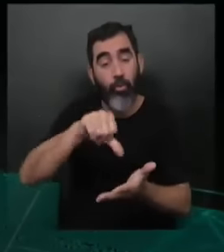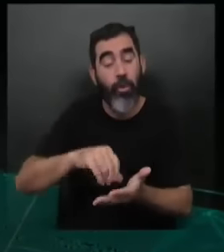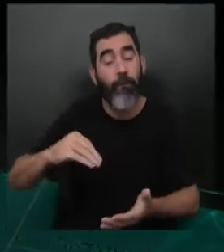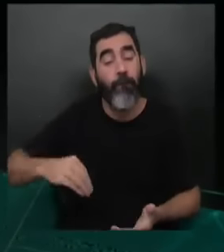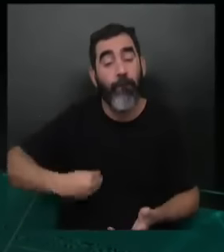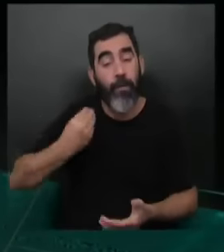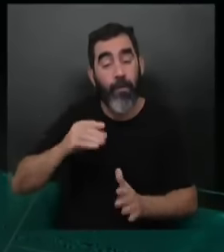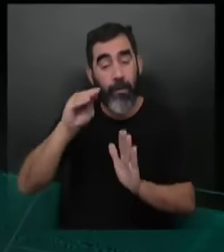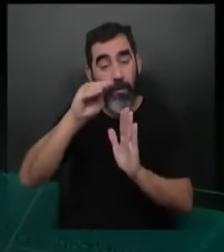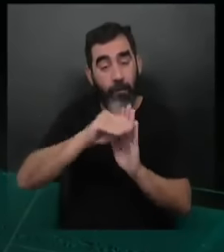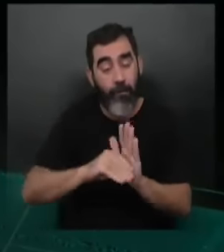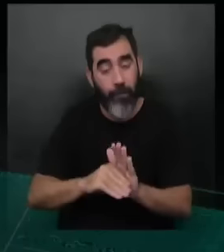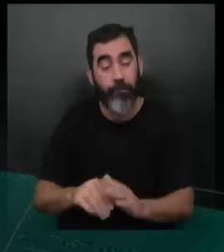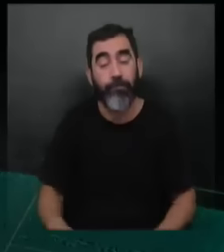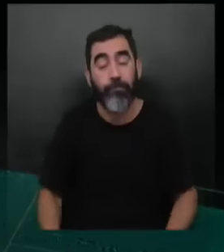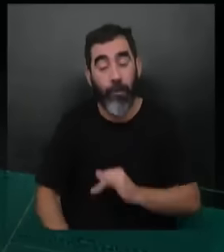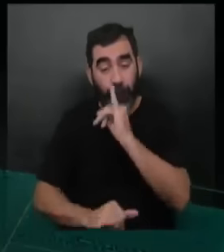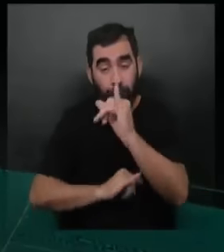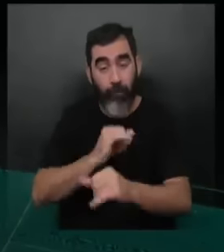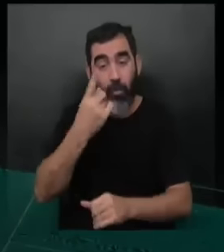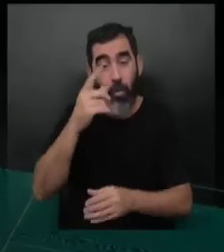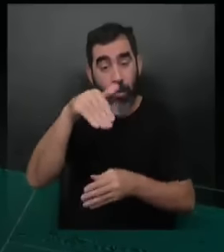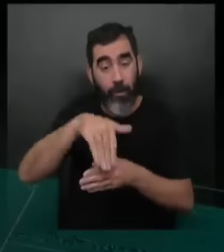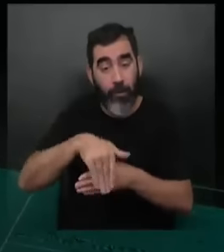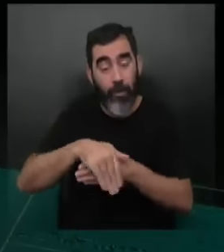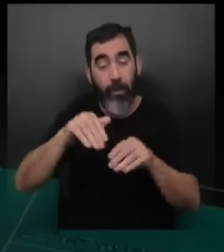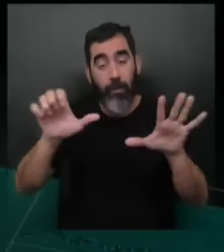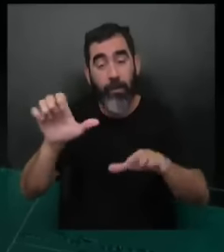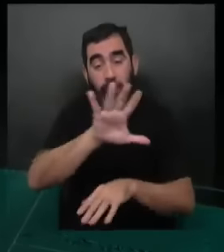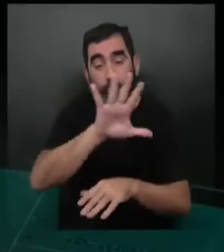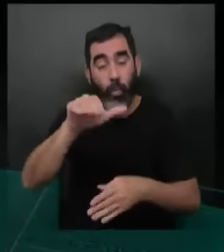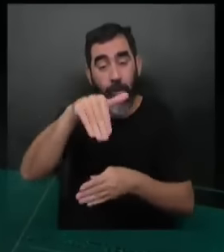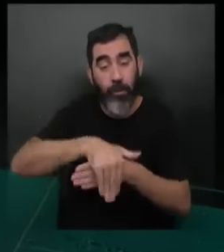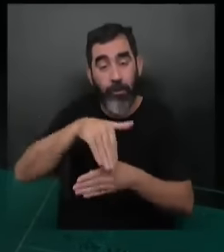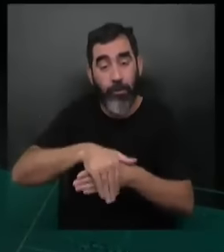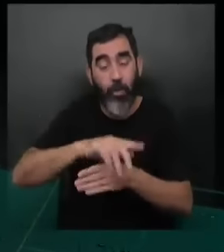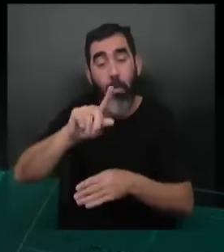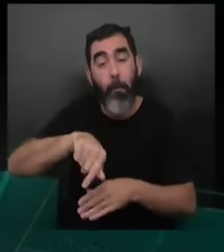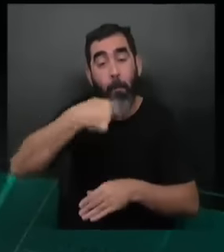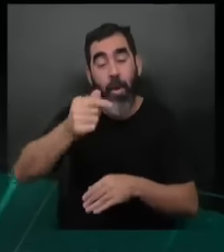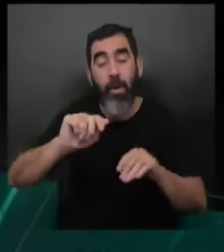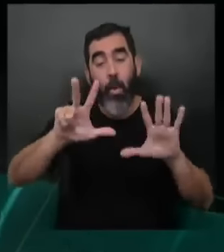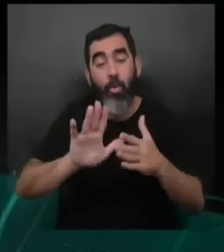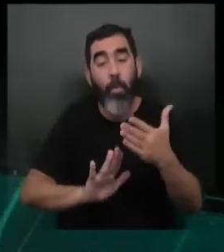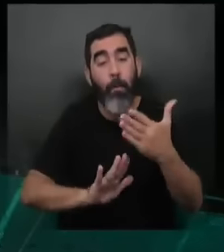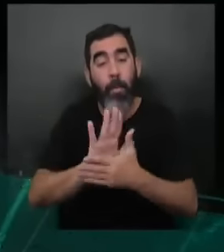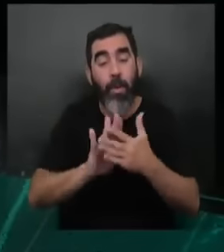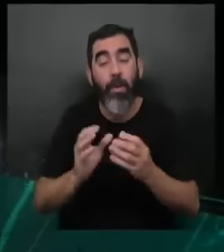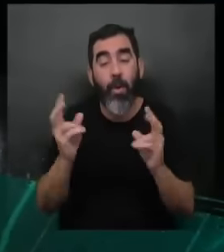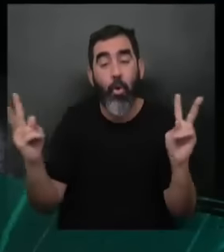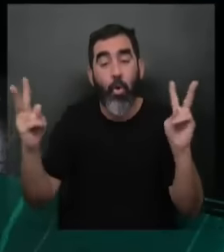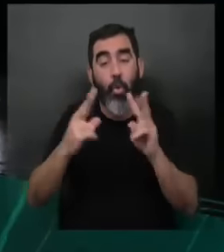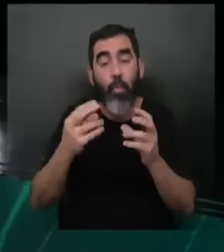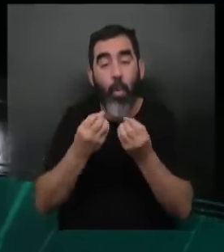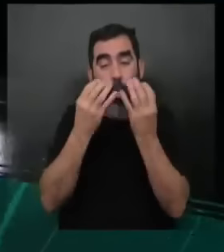noticias quean ahora en compañía de eh ciudad viva la actualización informativa será a las 13 a las 18:55 nosotros nos